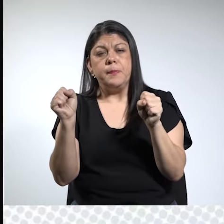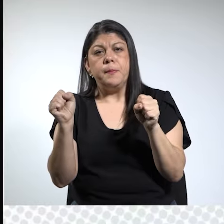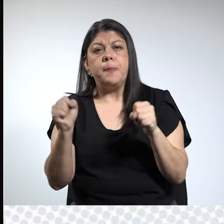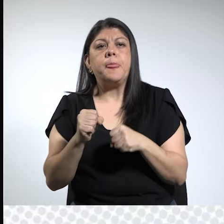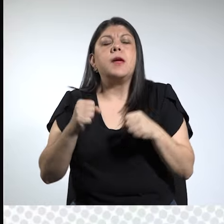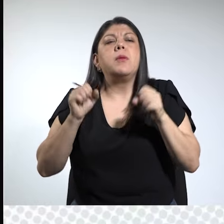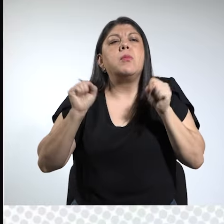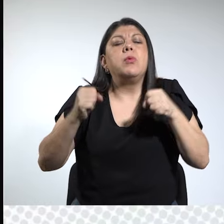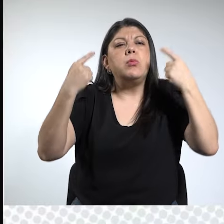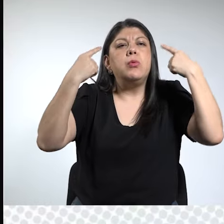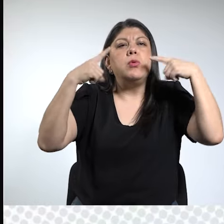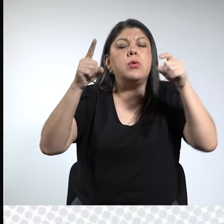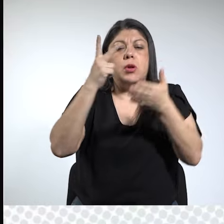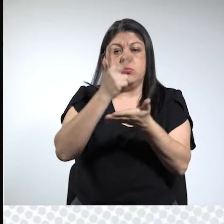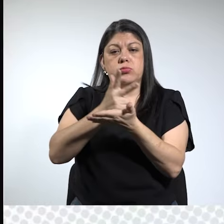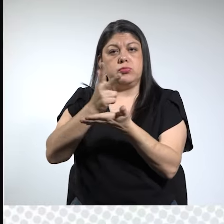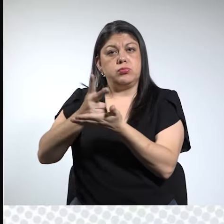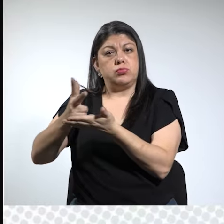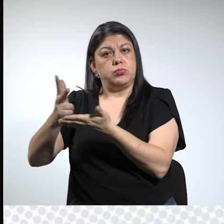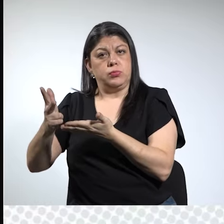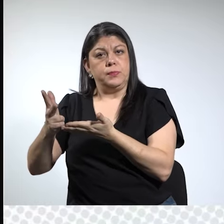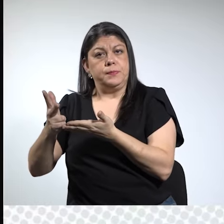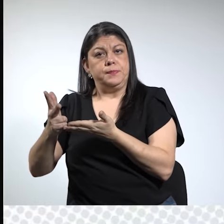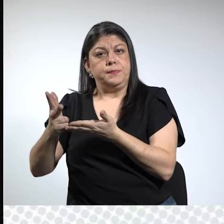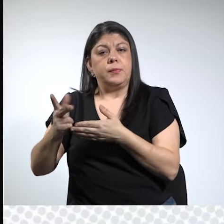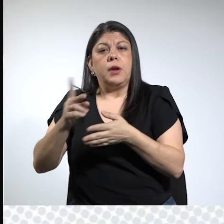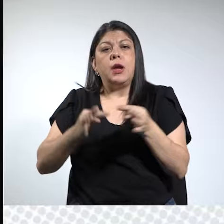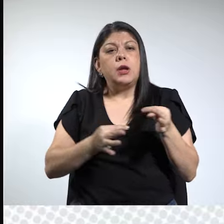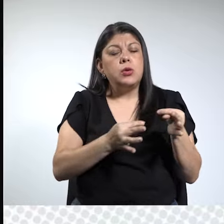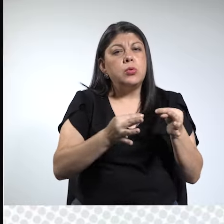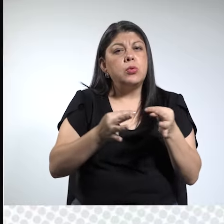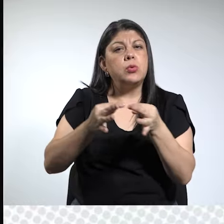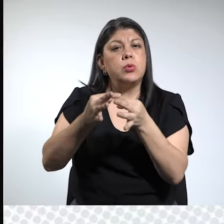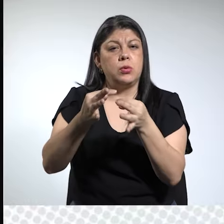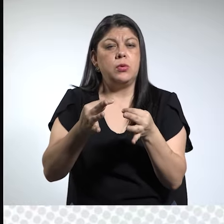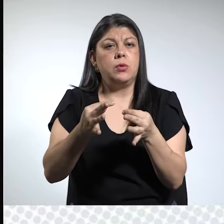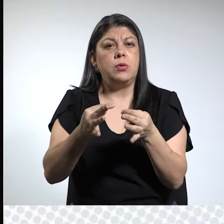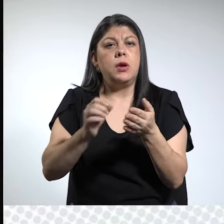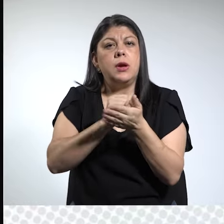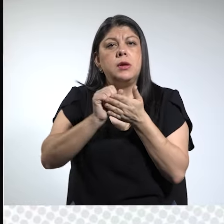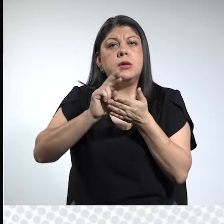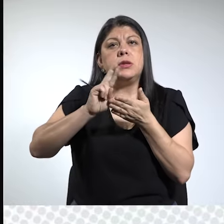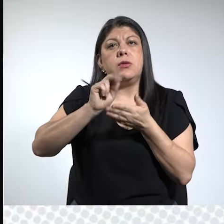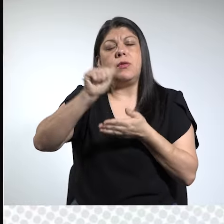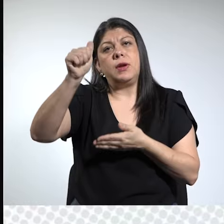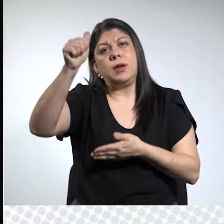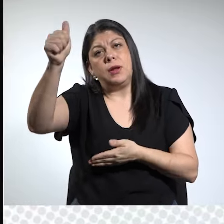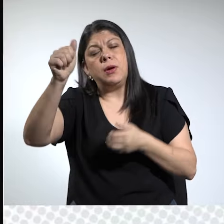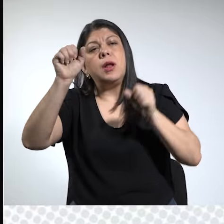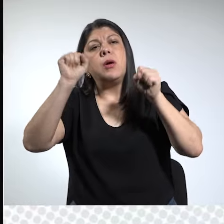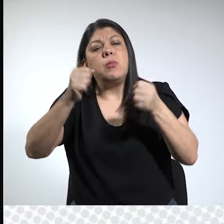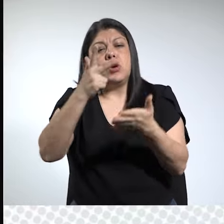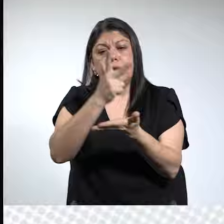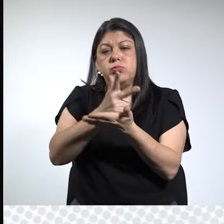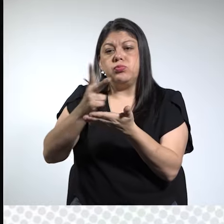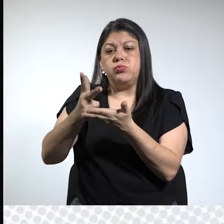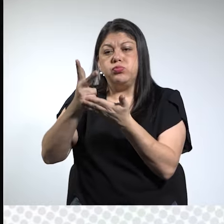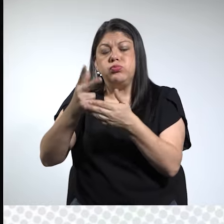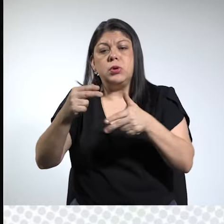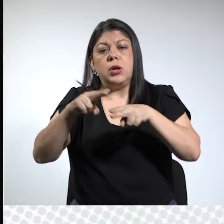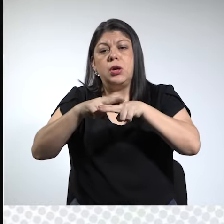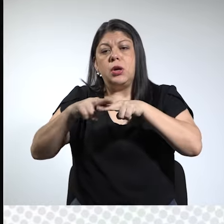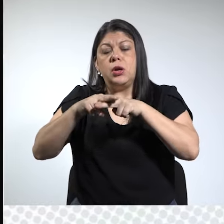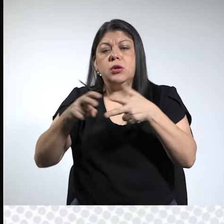logramos sacar estacionamientos en Turrialba, en San Rafael de Alajuela, donde la gente puede parquearse y tomar un